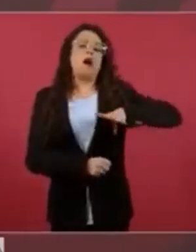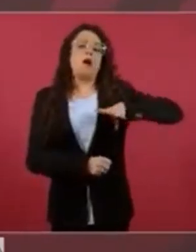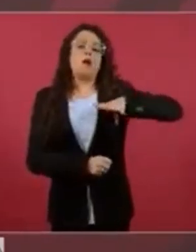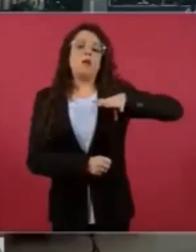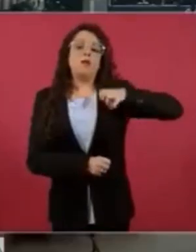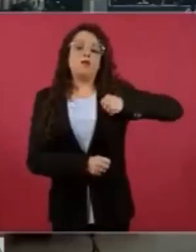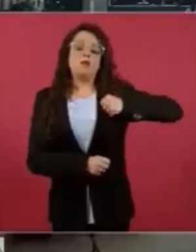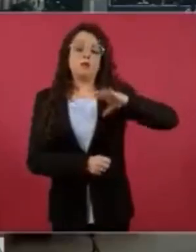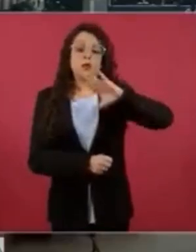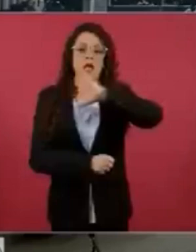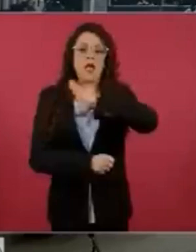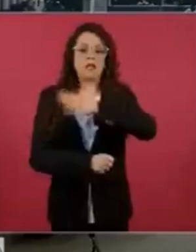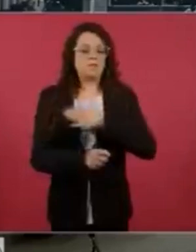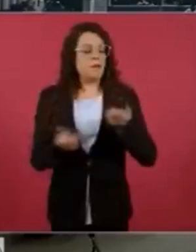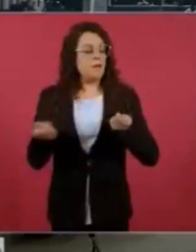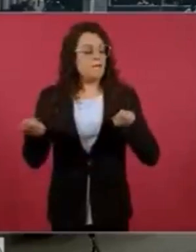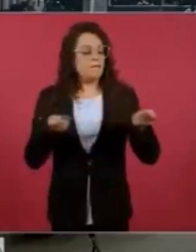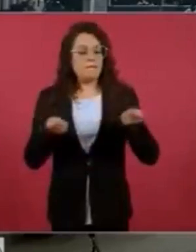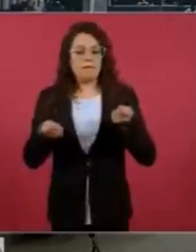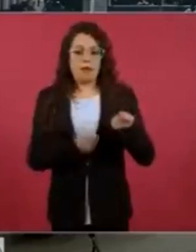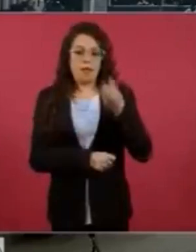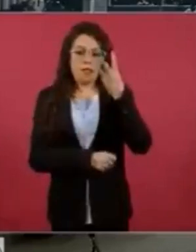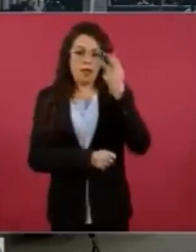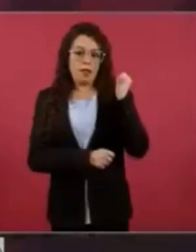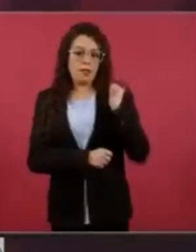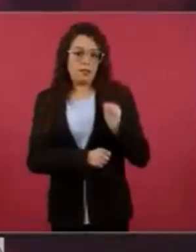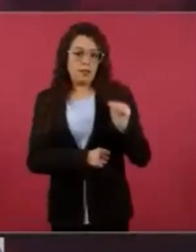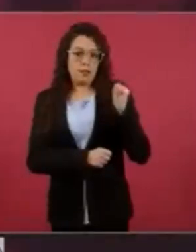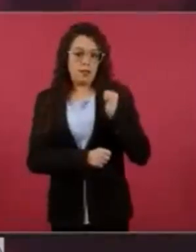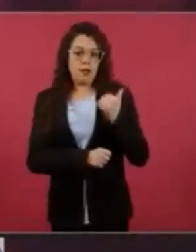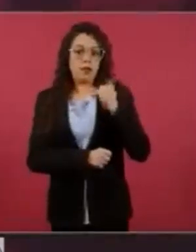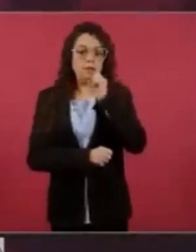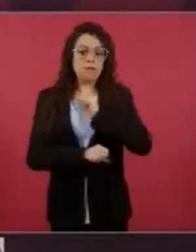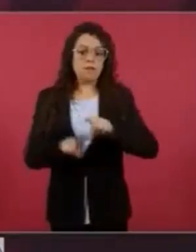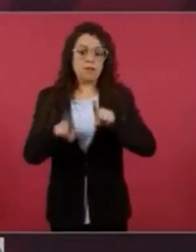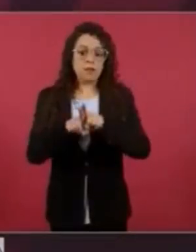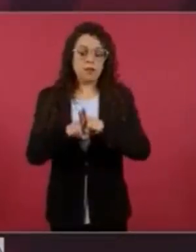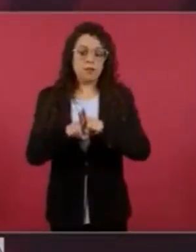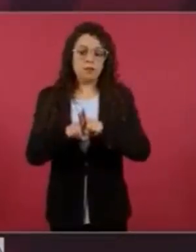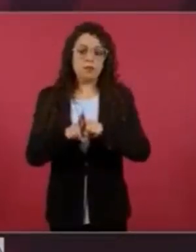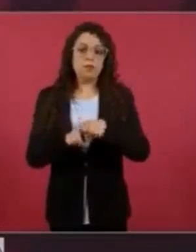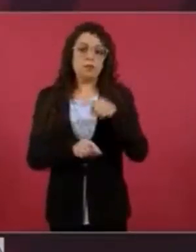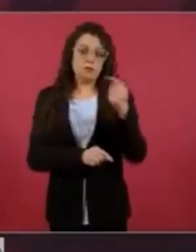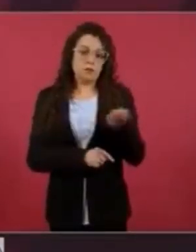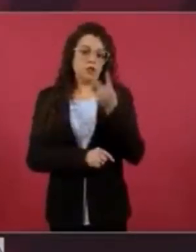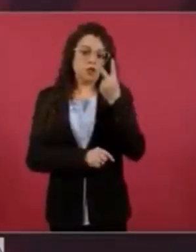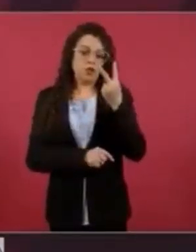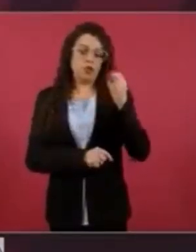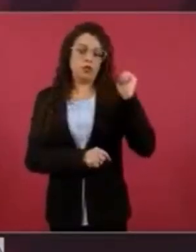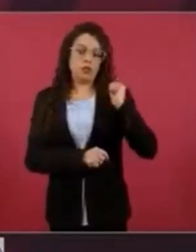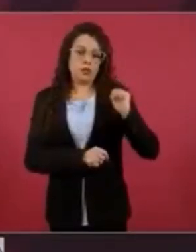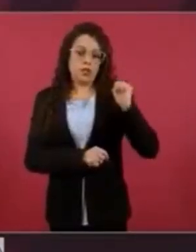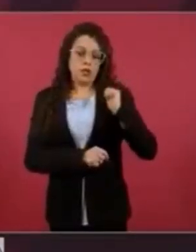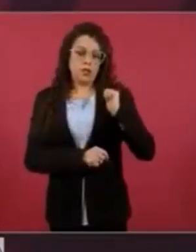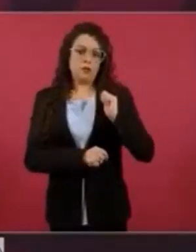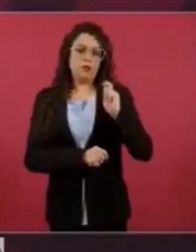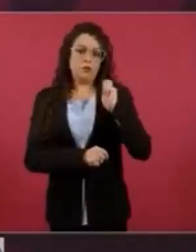española y también en los dos siglos del México independiente, con gobiernos autoritarios.